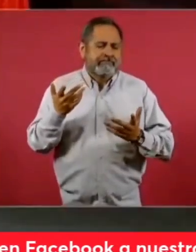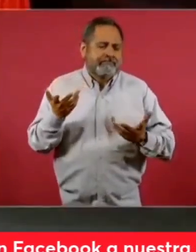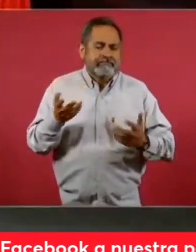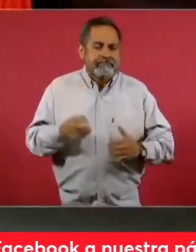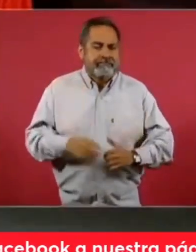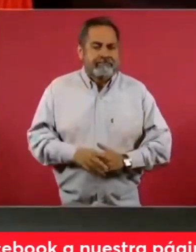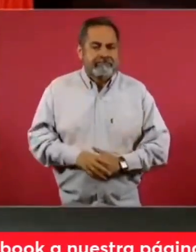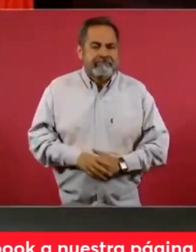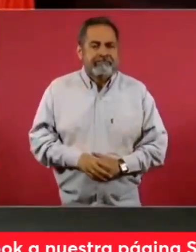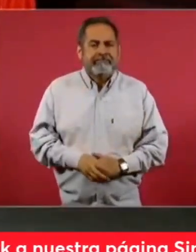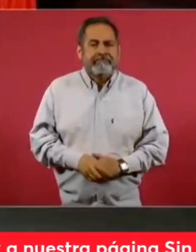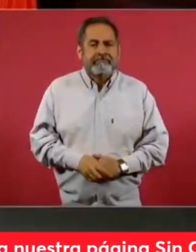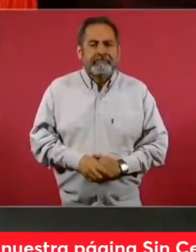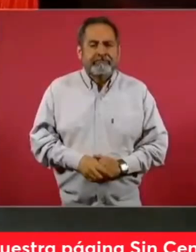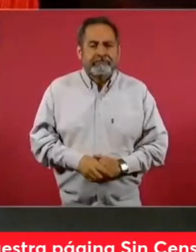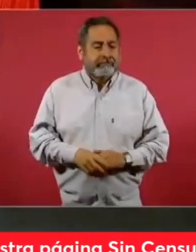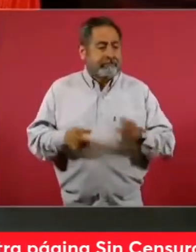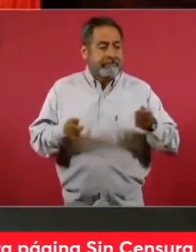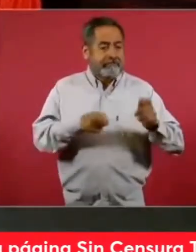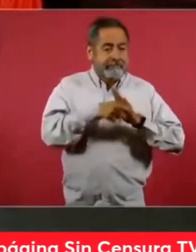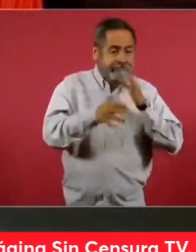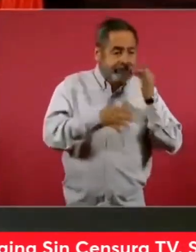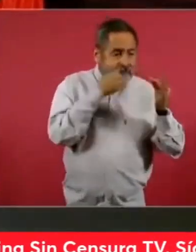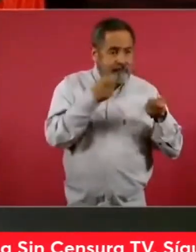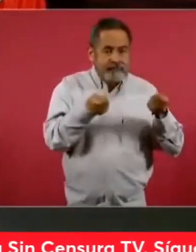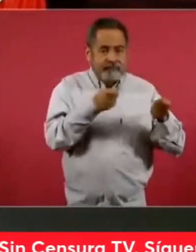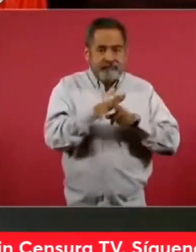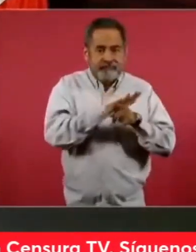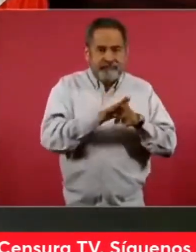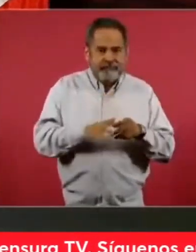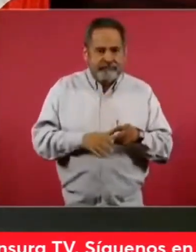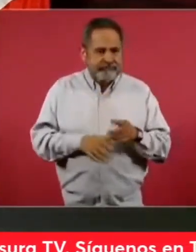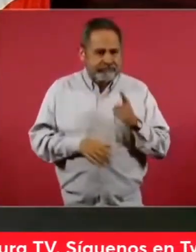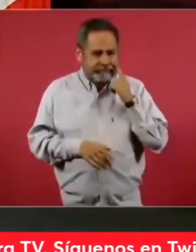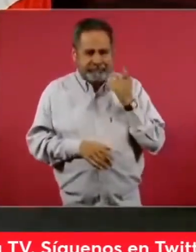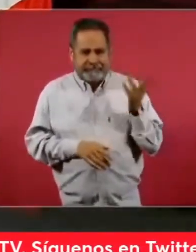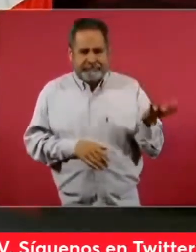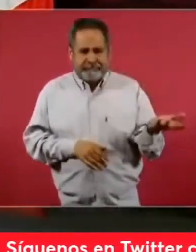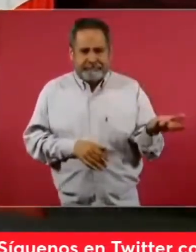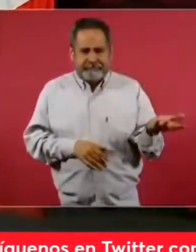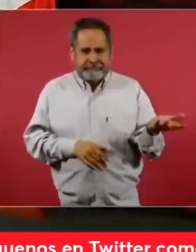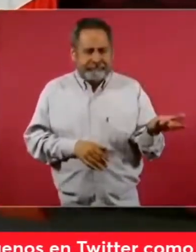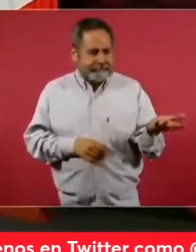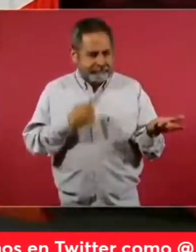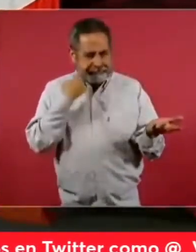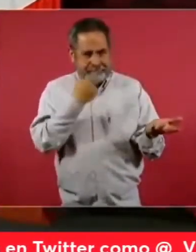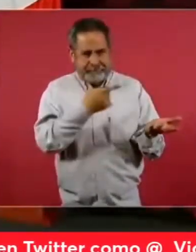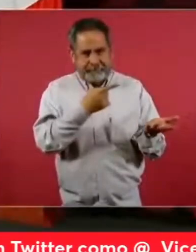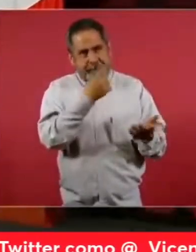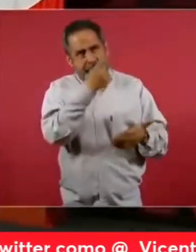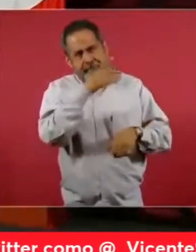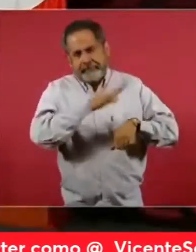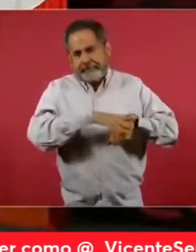Es importante todo eso. En Brasil,